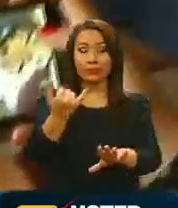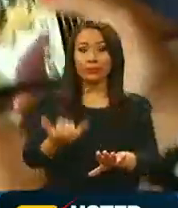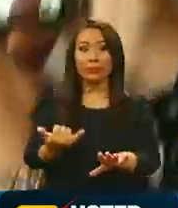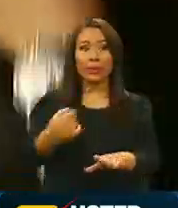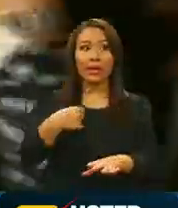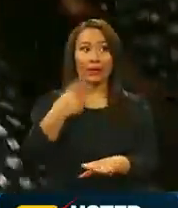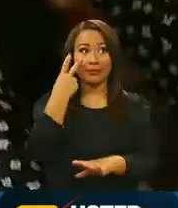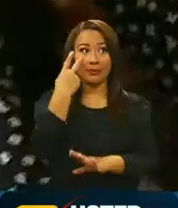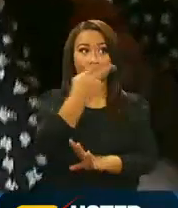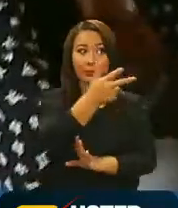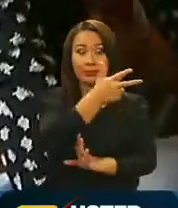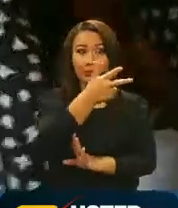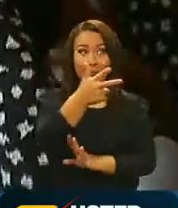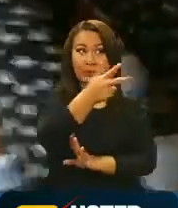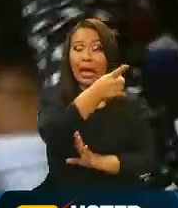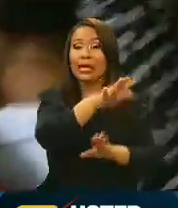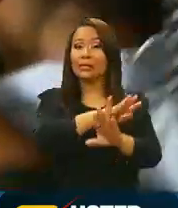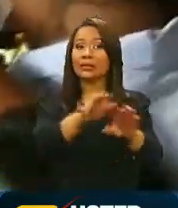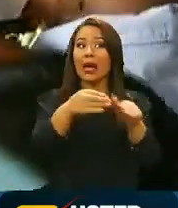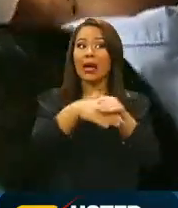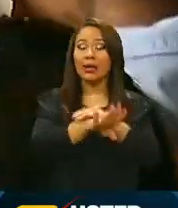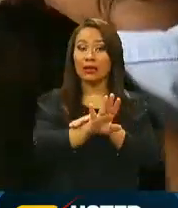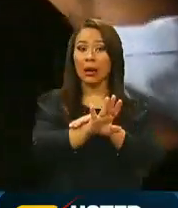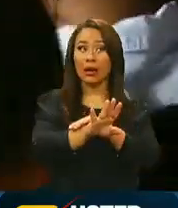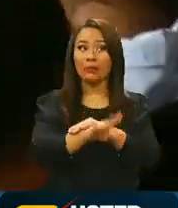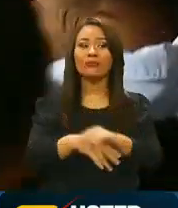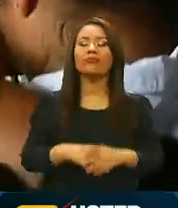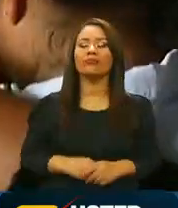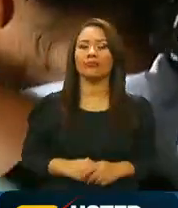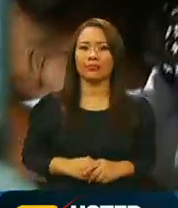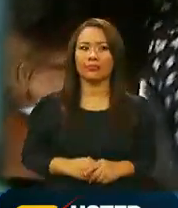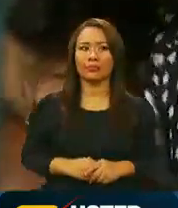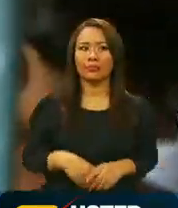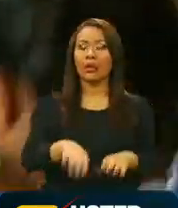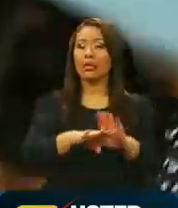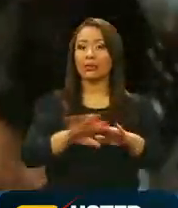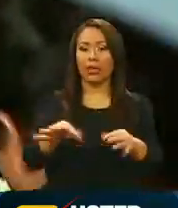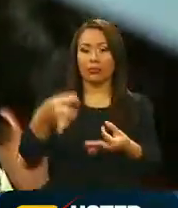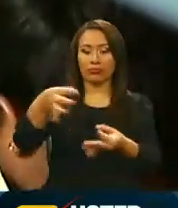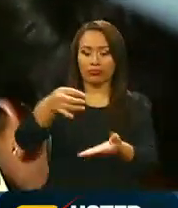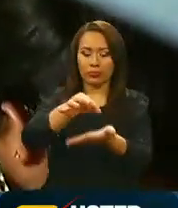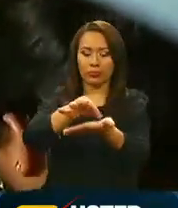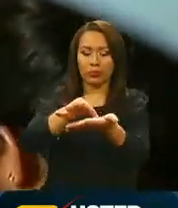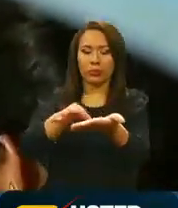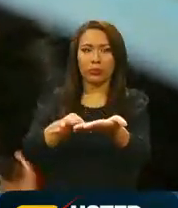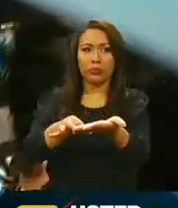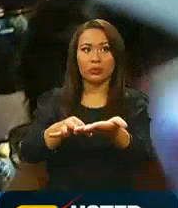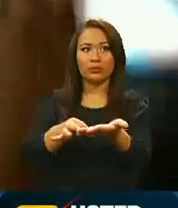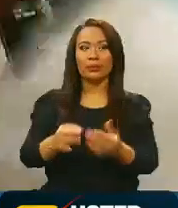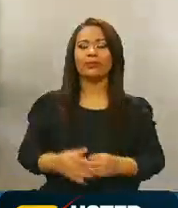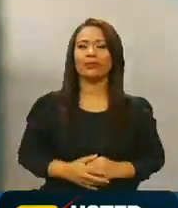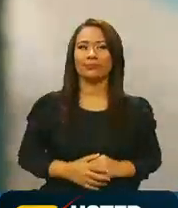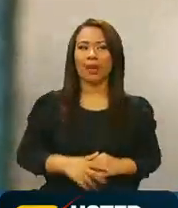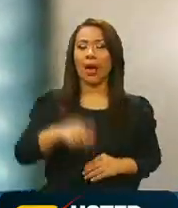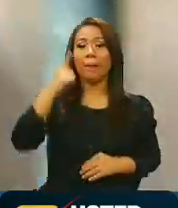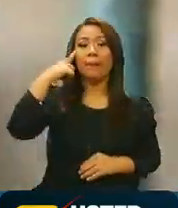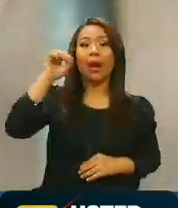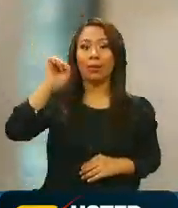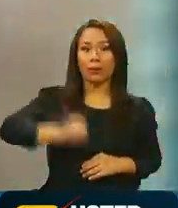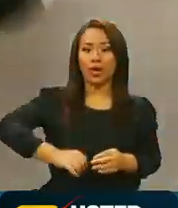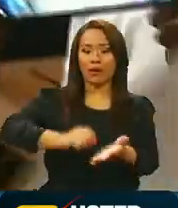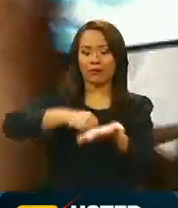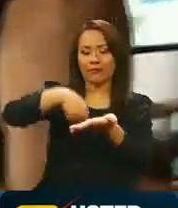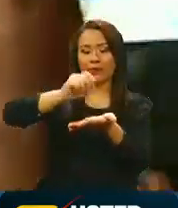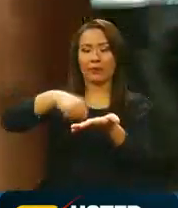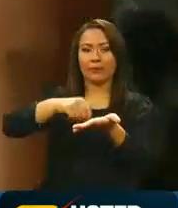Estamos viendo que ya pudo ingresar y en este momento ha cogido ya el padrón electoral para poder